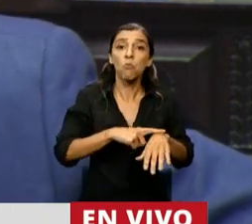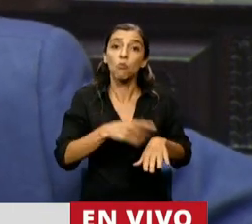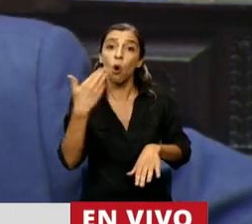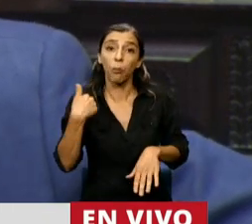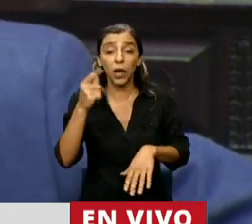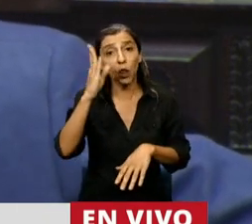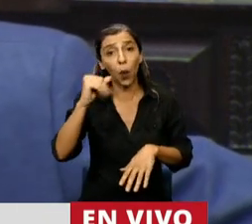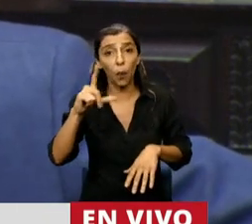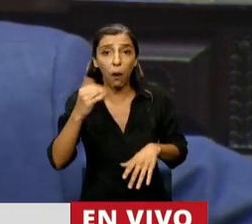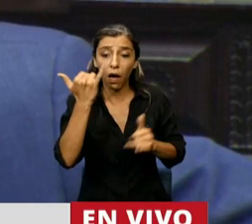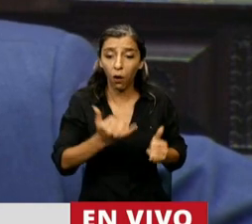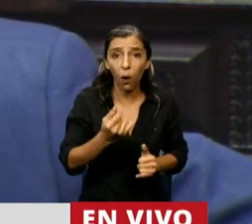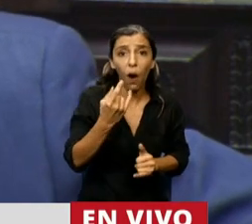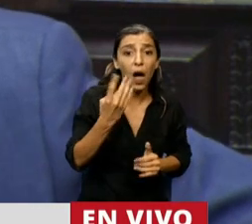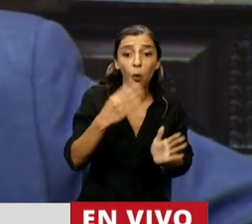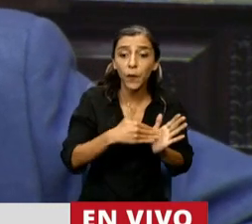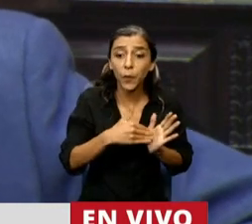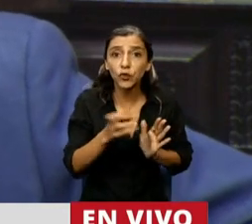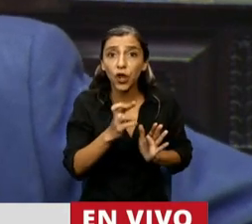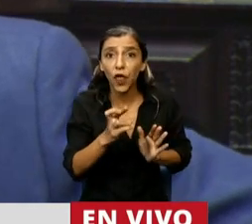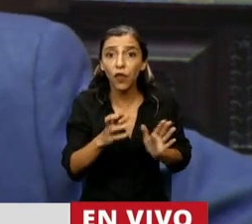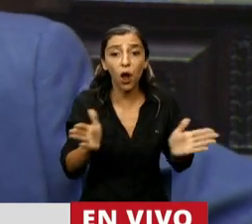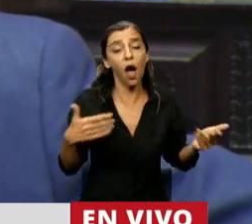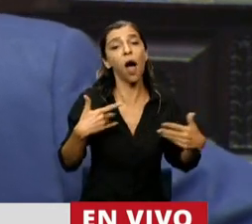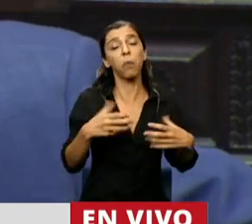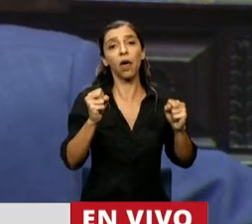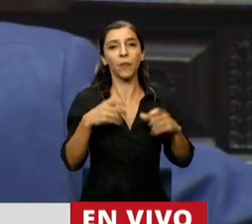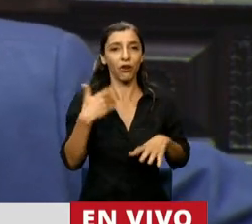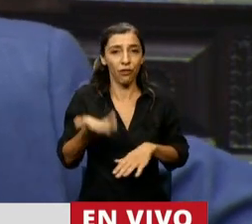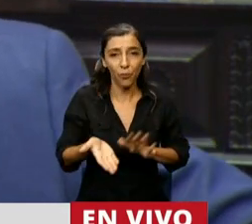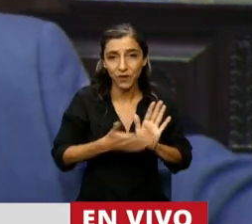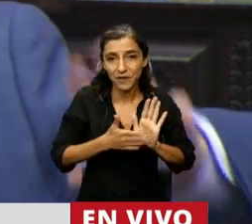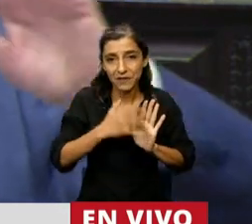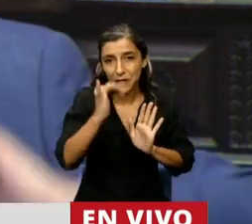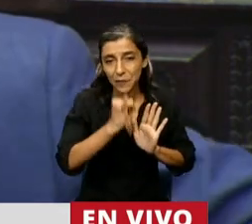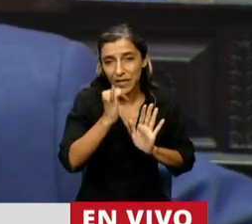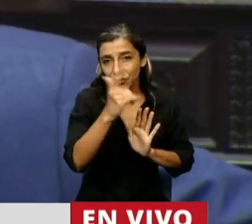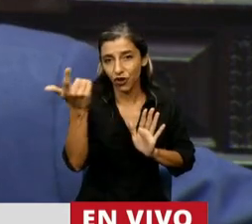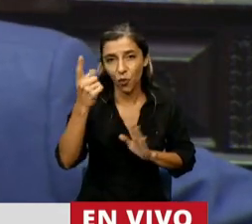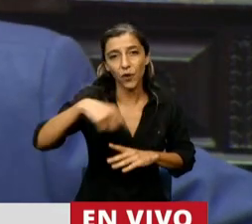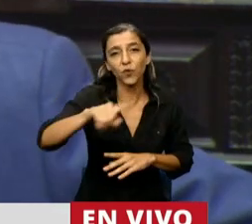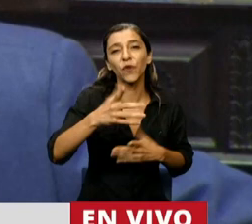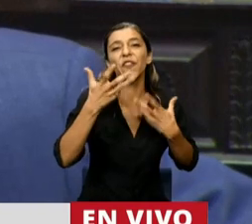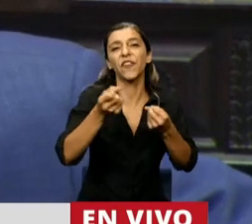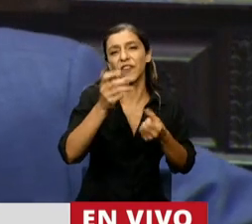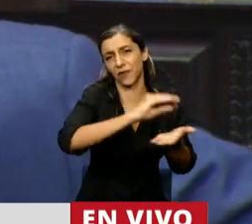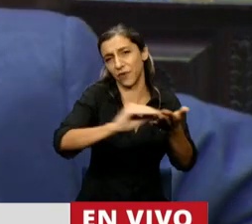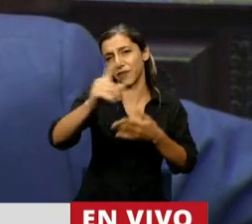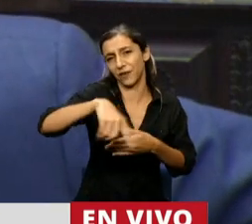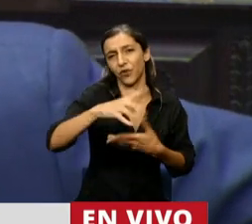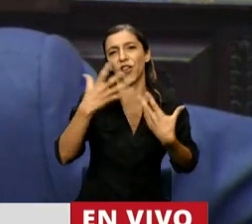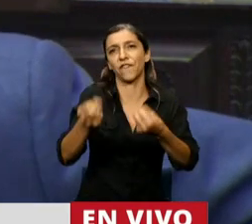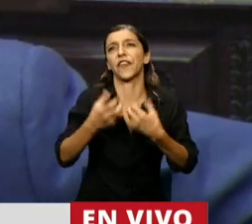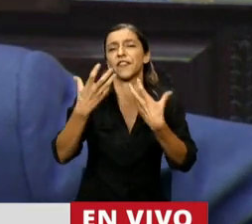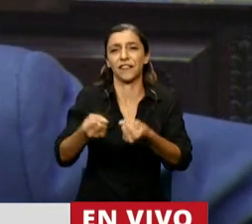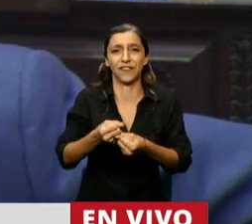y lo peor del caso es que no lo pueden justificar como muchos de los que están defendiendo no digo los diputados a los que ellos tanto defienden